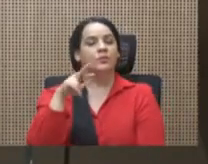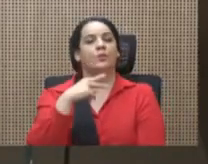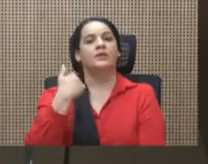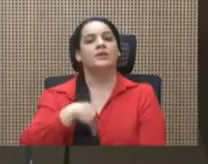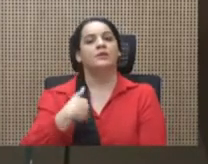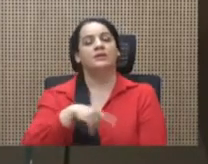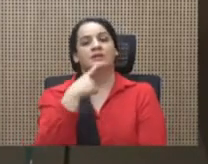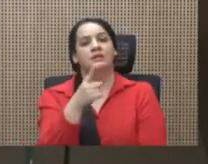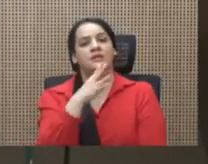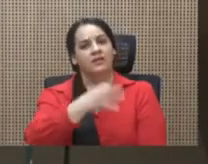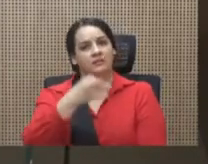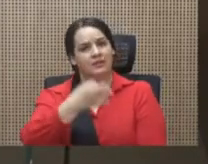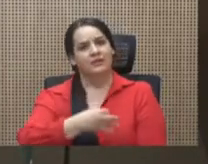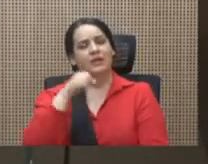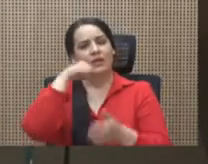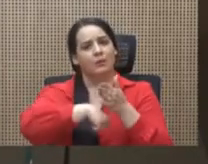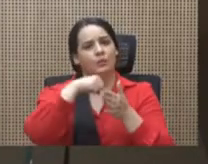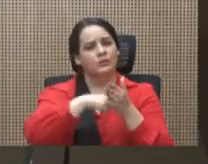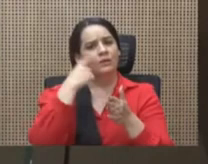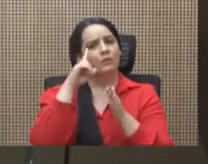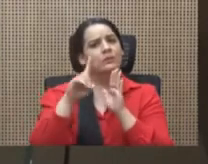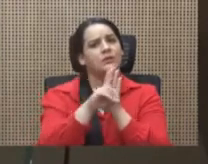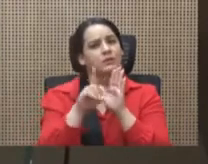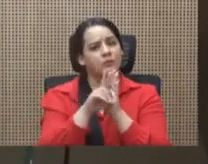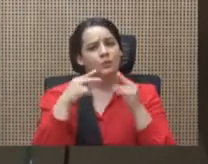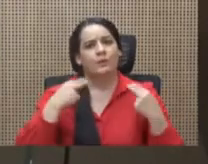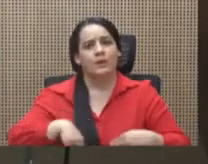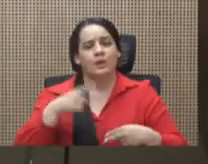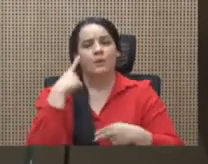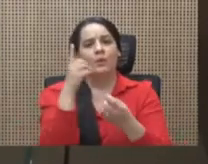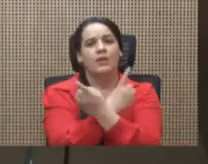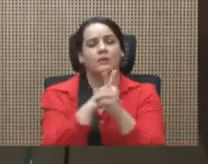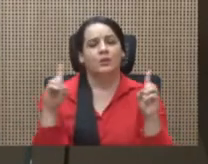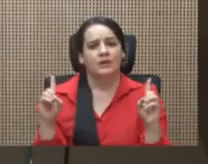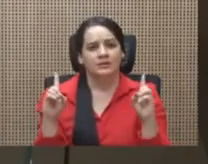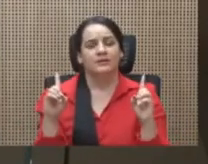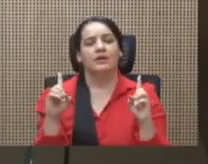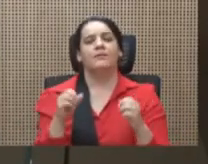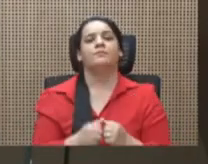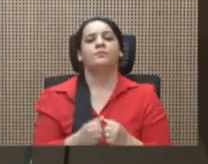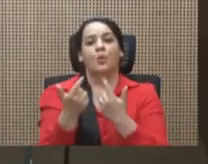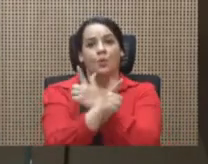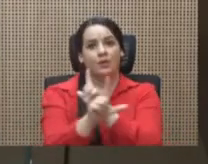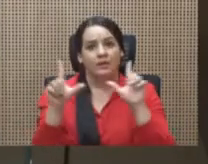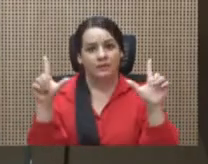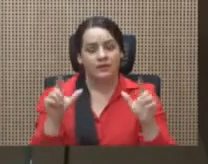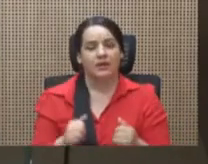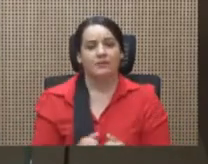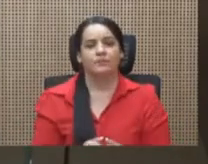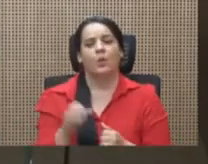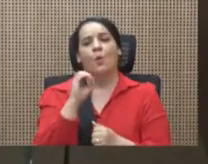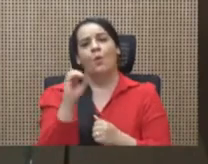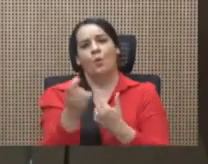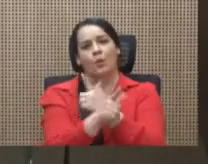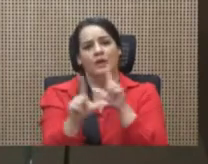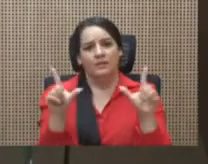que efectivamente la lucha por los derechos humanos, por la democracia y por la libertad o las